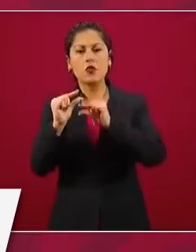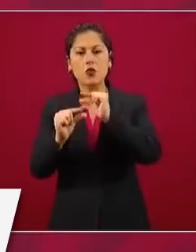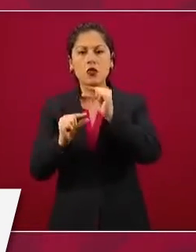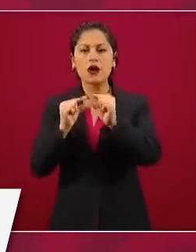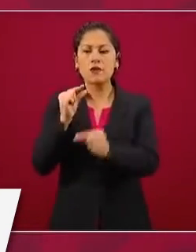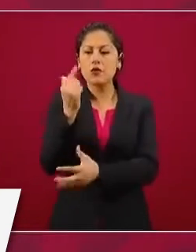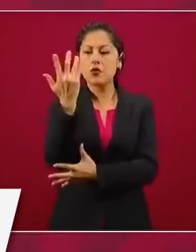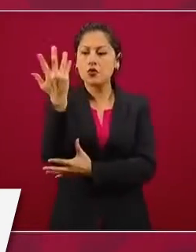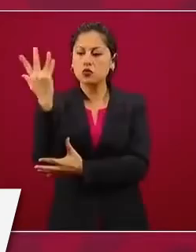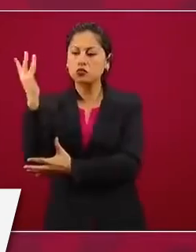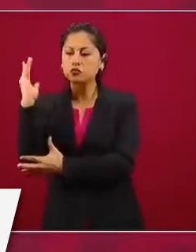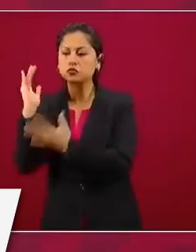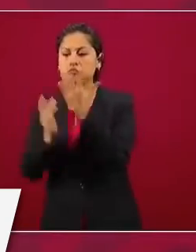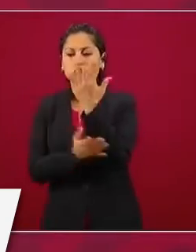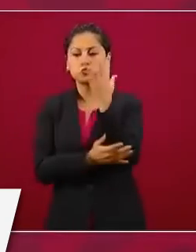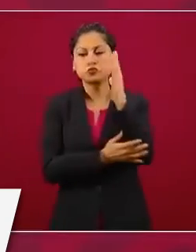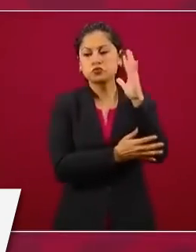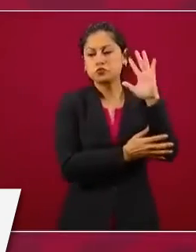la selva poco a poco,